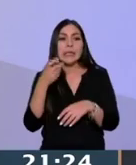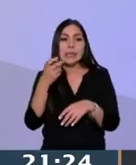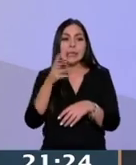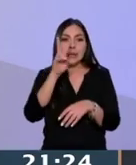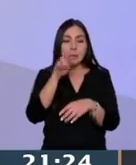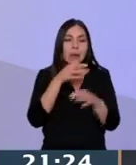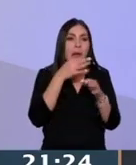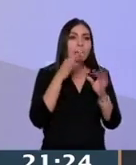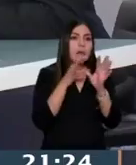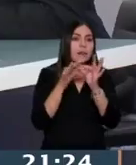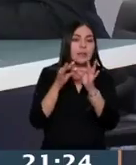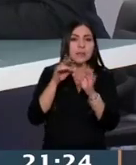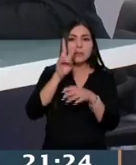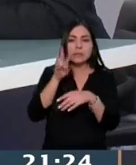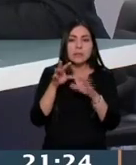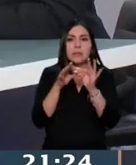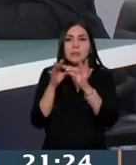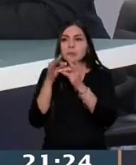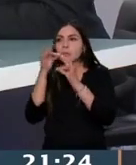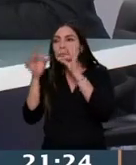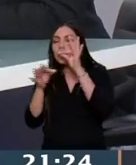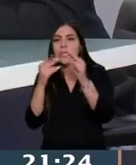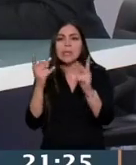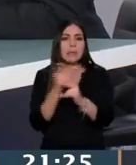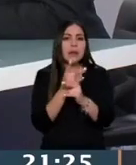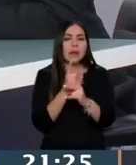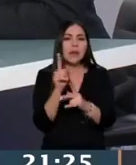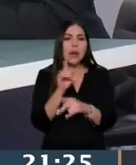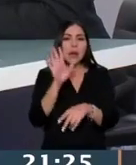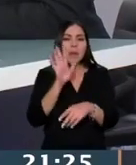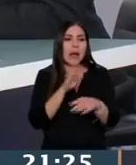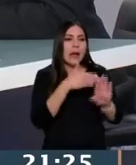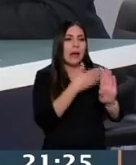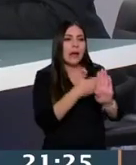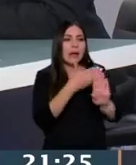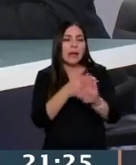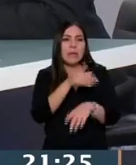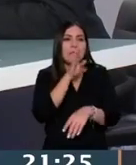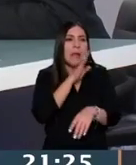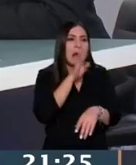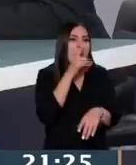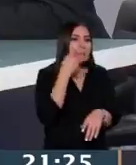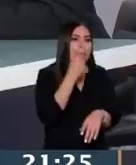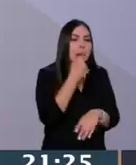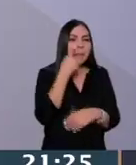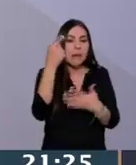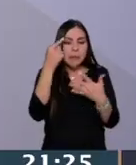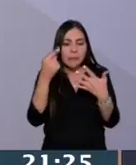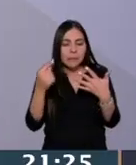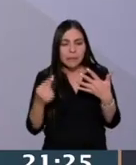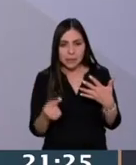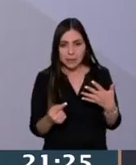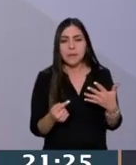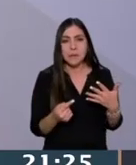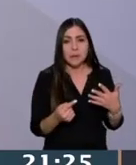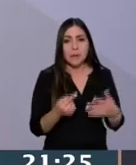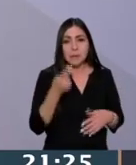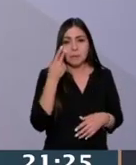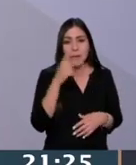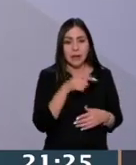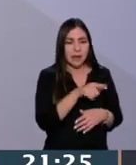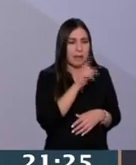desacreditar. Sí, no, lo que los medios están haciendo desde el punto de vista de la jefa, lo que nos decía era, no están mostrando lo que ocurre en el